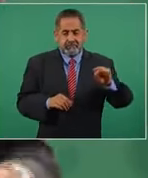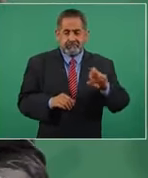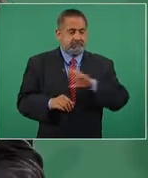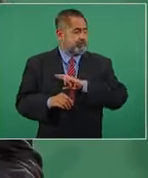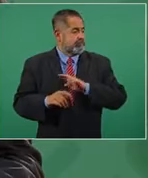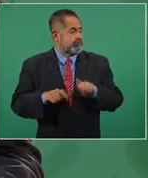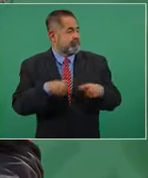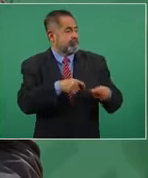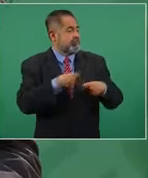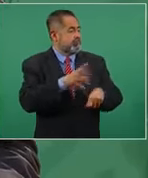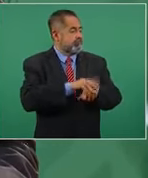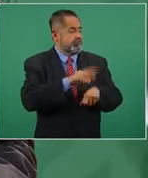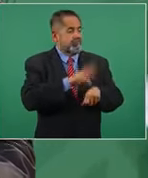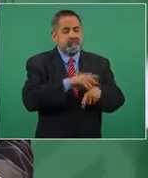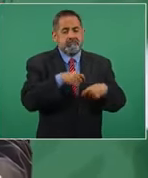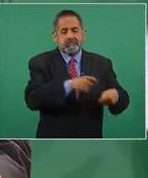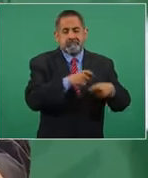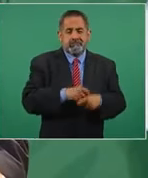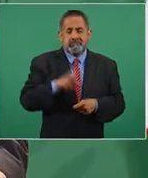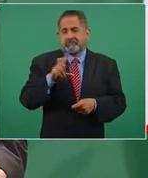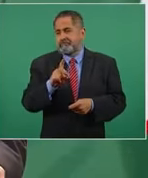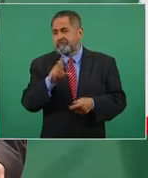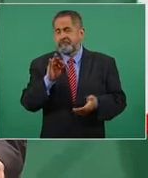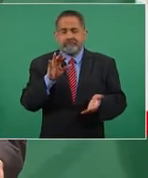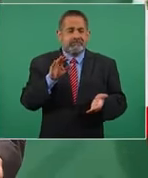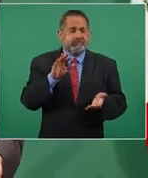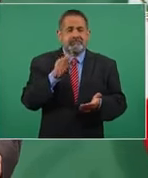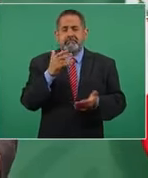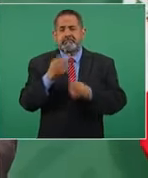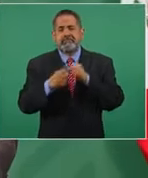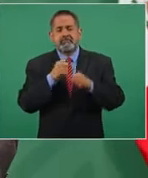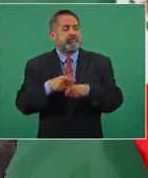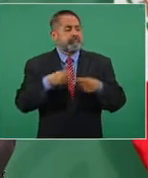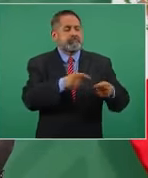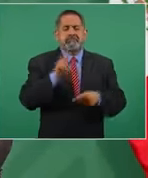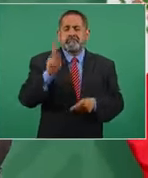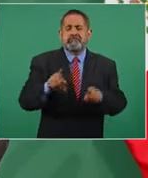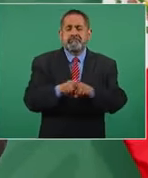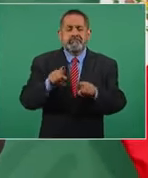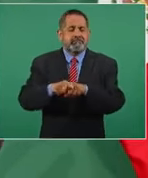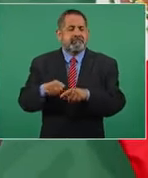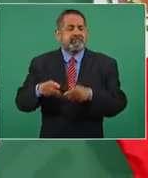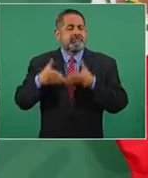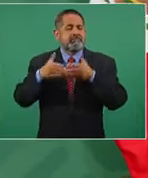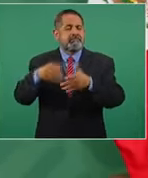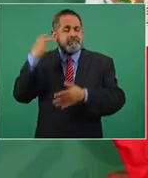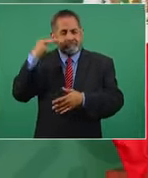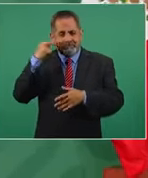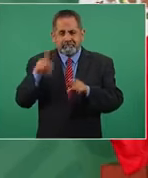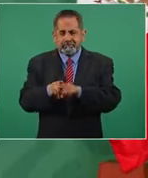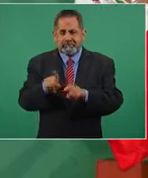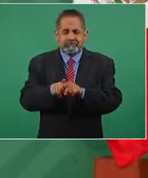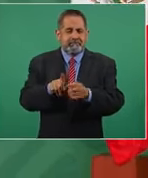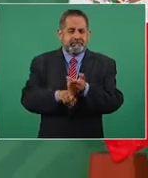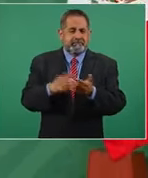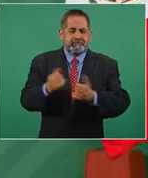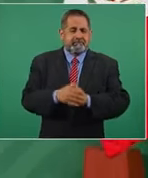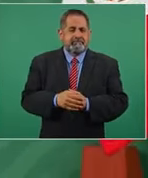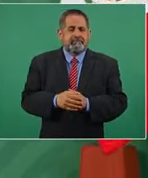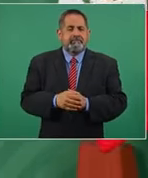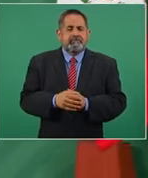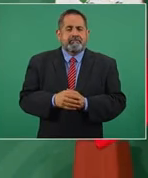concesionado. 30, 40, 50 años, como el puerto de Veracruz, como los puertos. El puerto